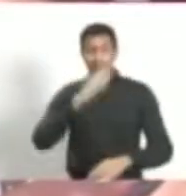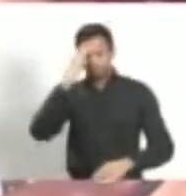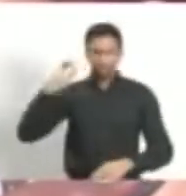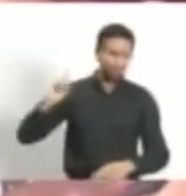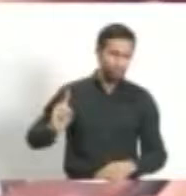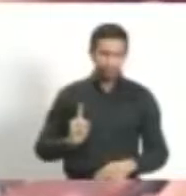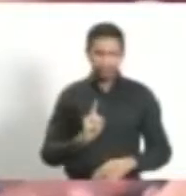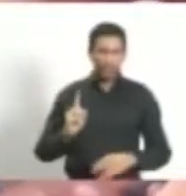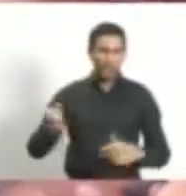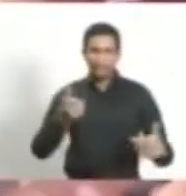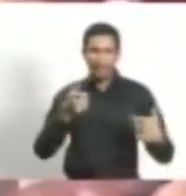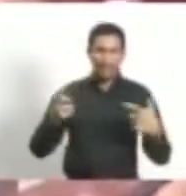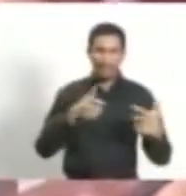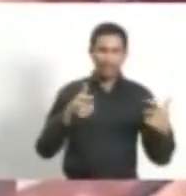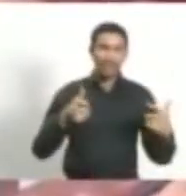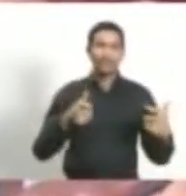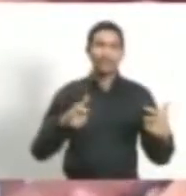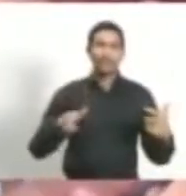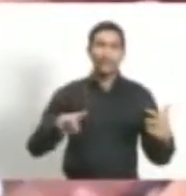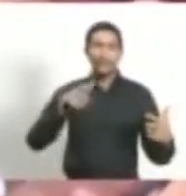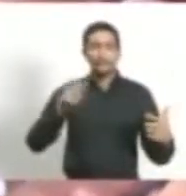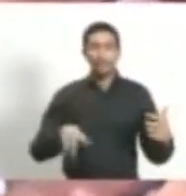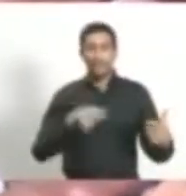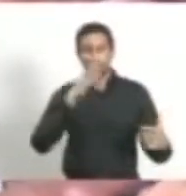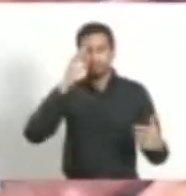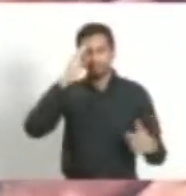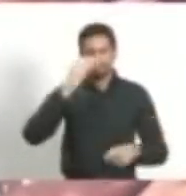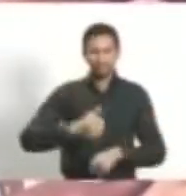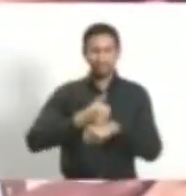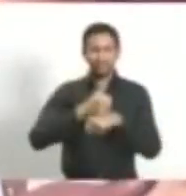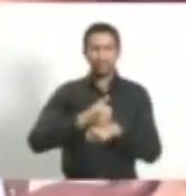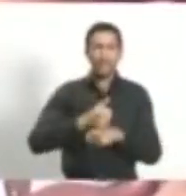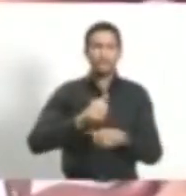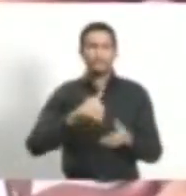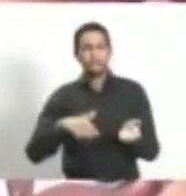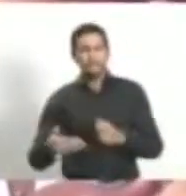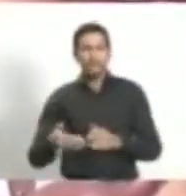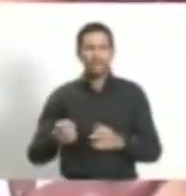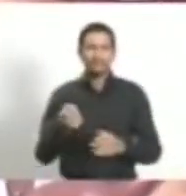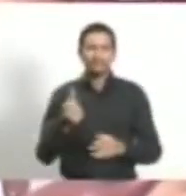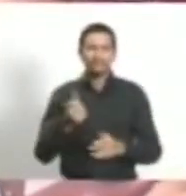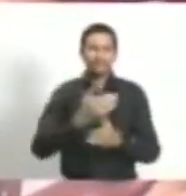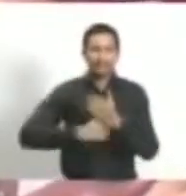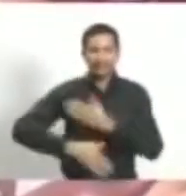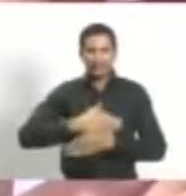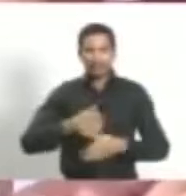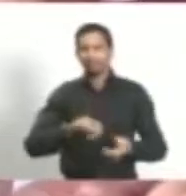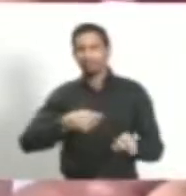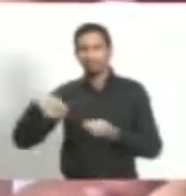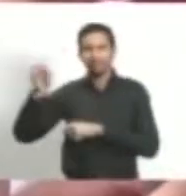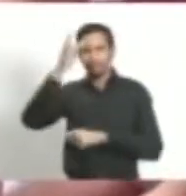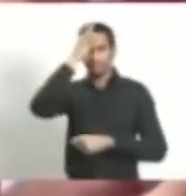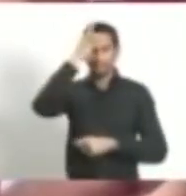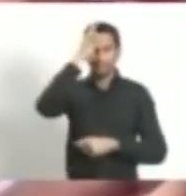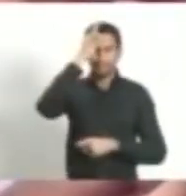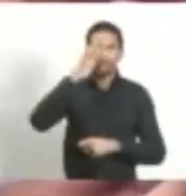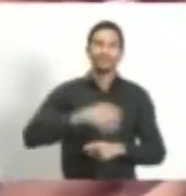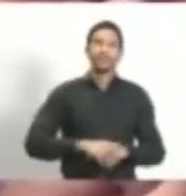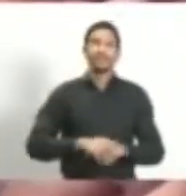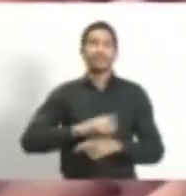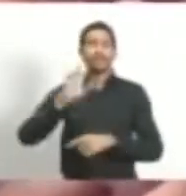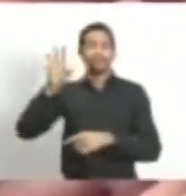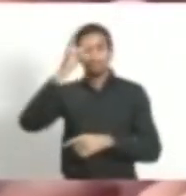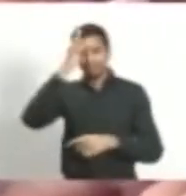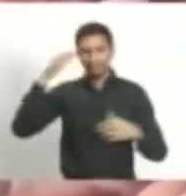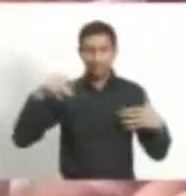resulta herido el mayor Carlos Hurtado, quien es el comandante del Gaula del departamento de policía Cesar. Se traslada a la clínica Erasmus en